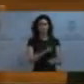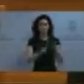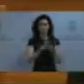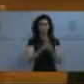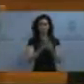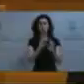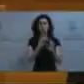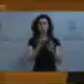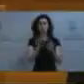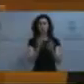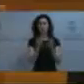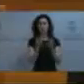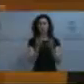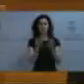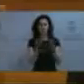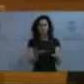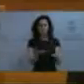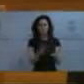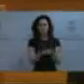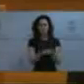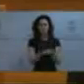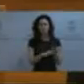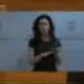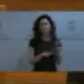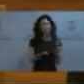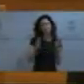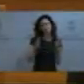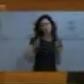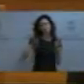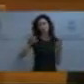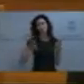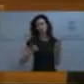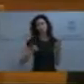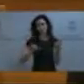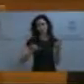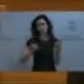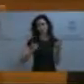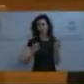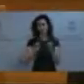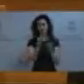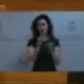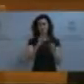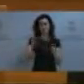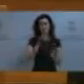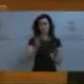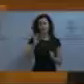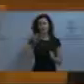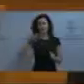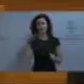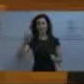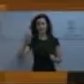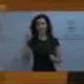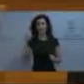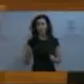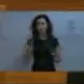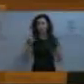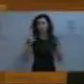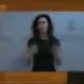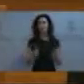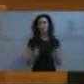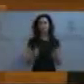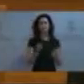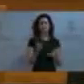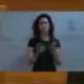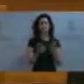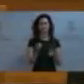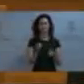transporte sanitario urgente, y me refiero a las 2 UBIs móviles que existen en Jarrio, en sendas UBIs móviles en